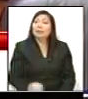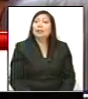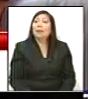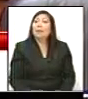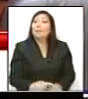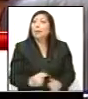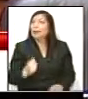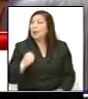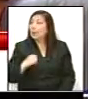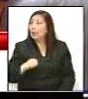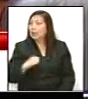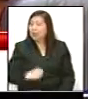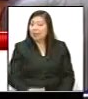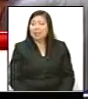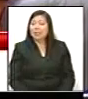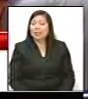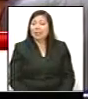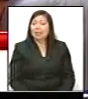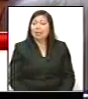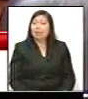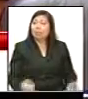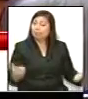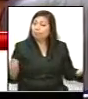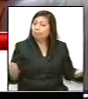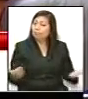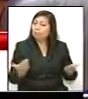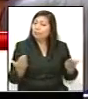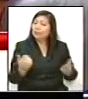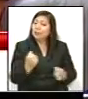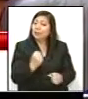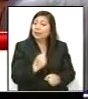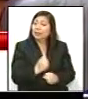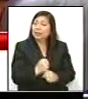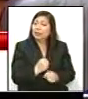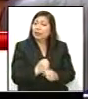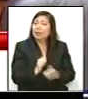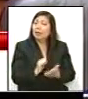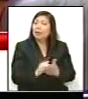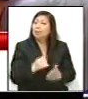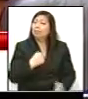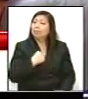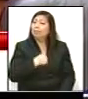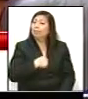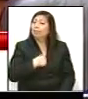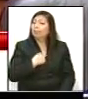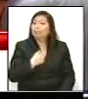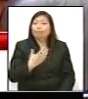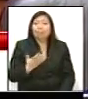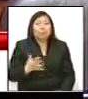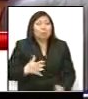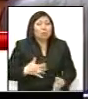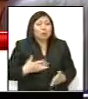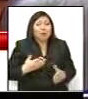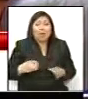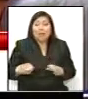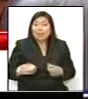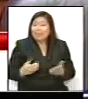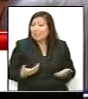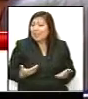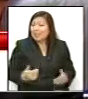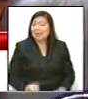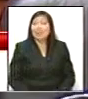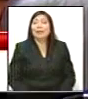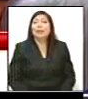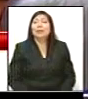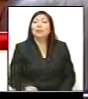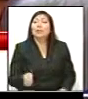esos alcaldes que impulsaron esta obra y que lamentablemente no pudieron ejecutarla en